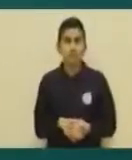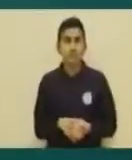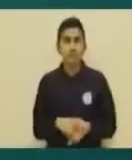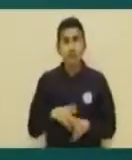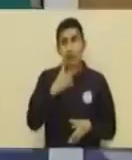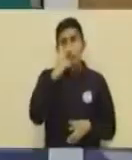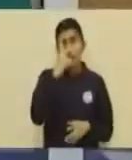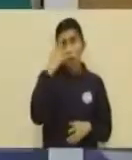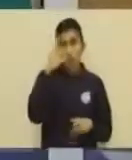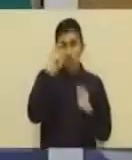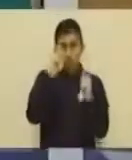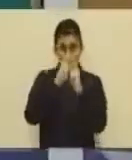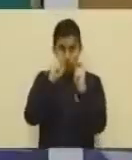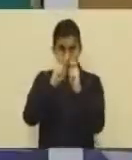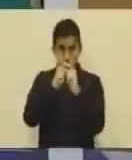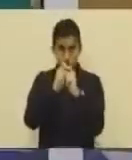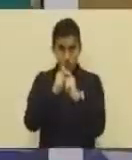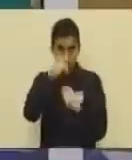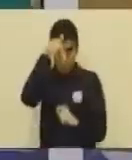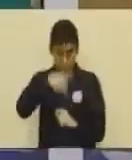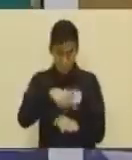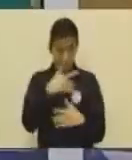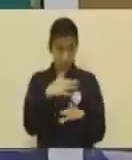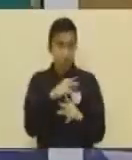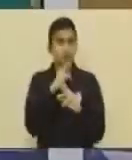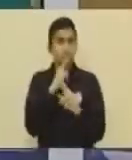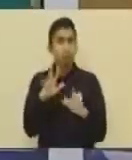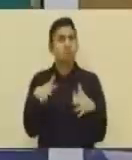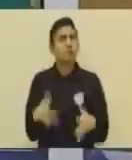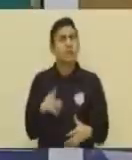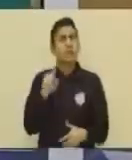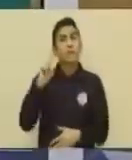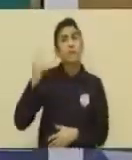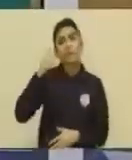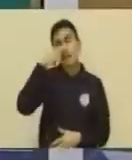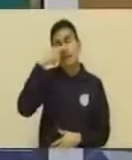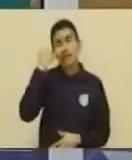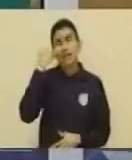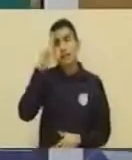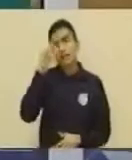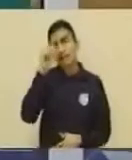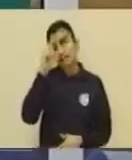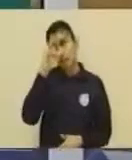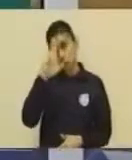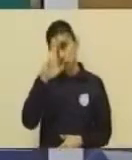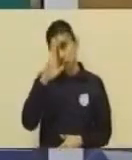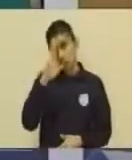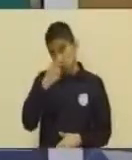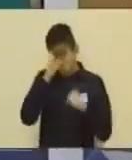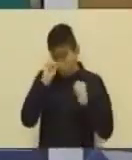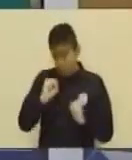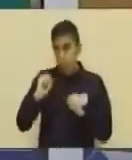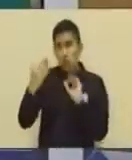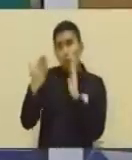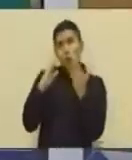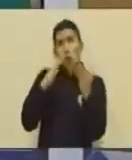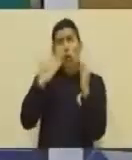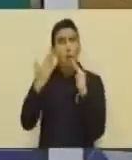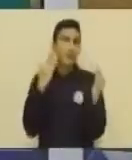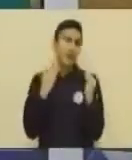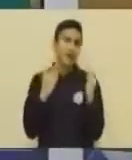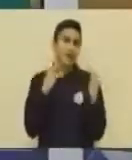24 puntos. Y esto es para nuestro primer tirador, y para que nosotros podamos comparar estas